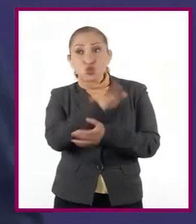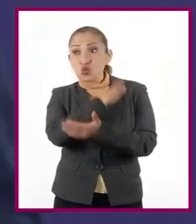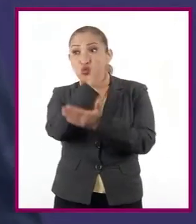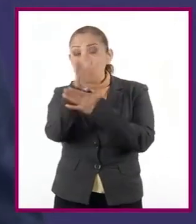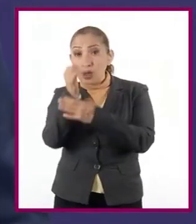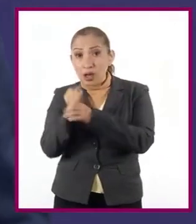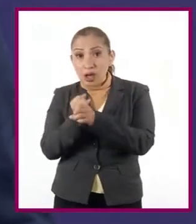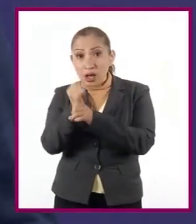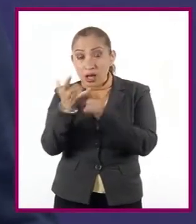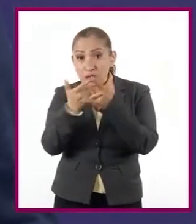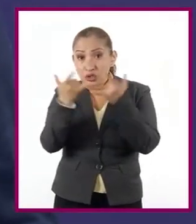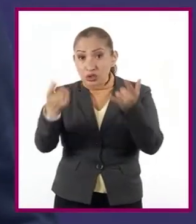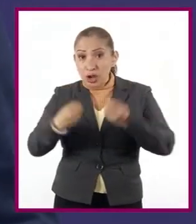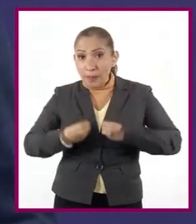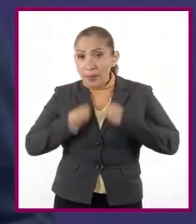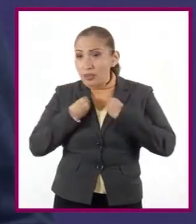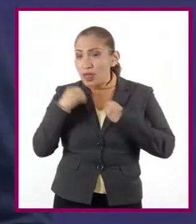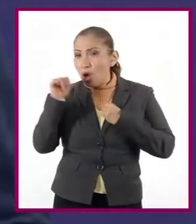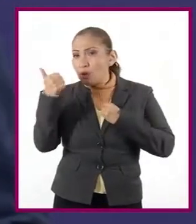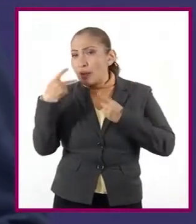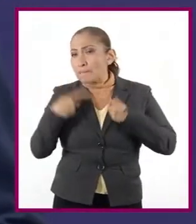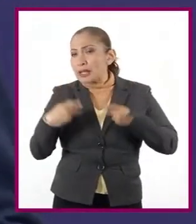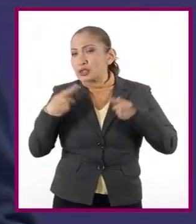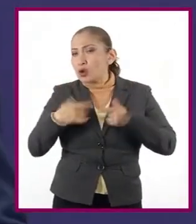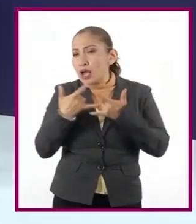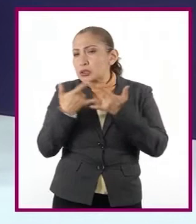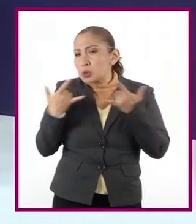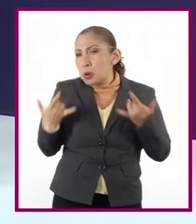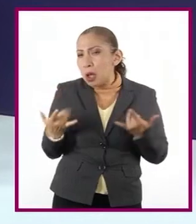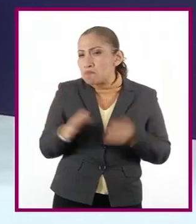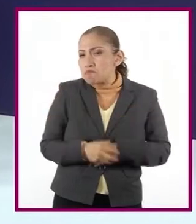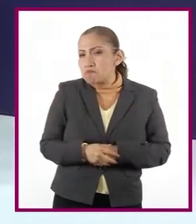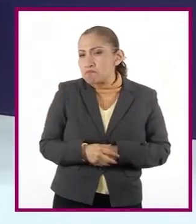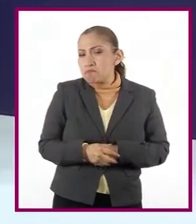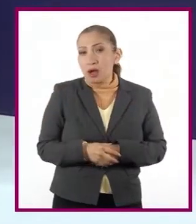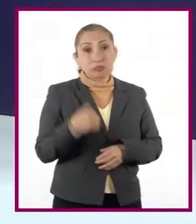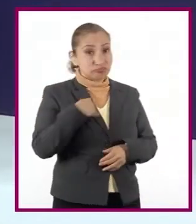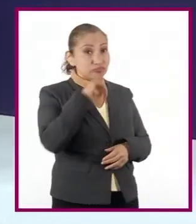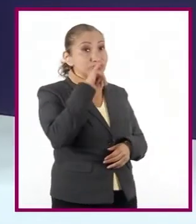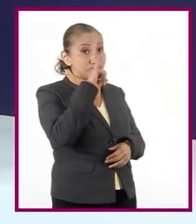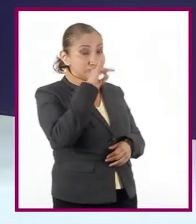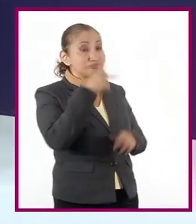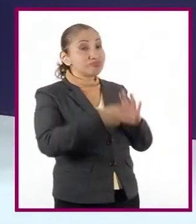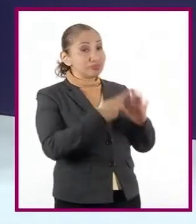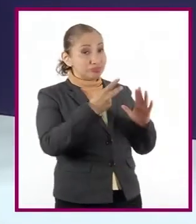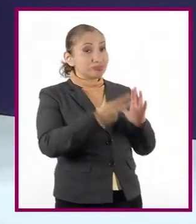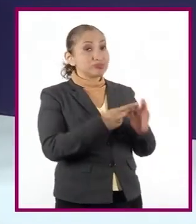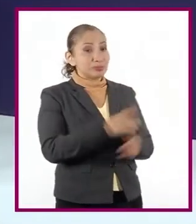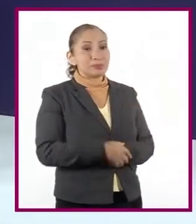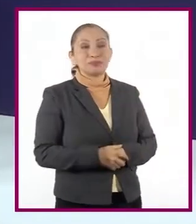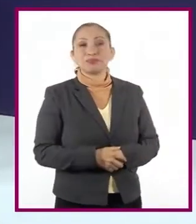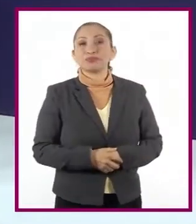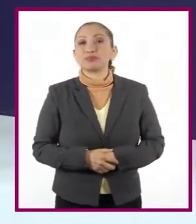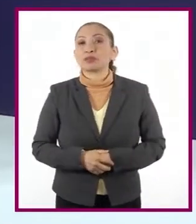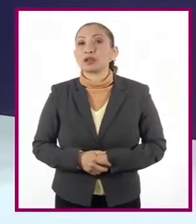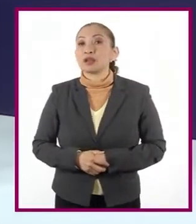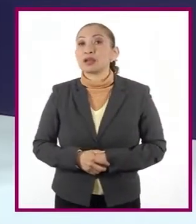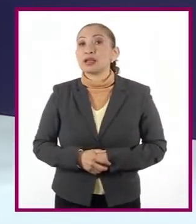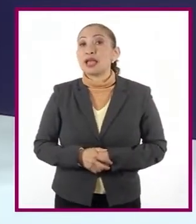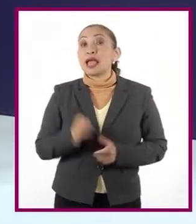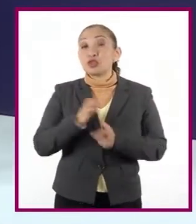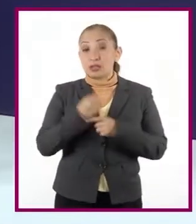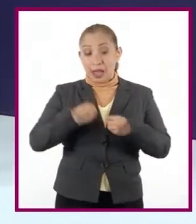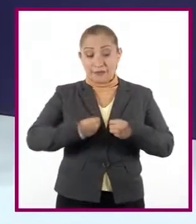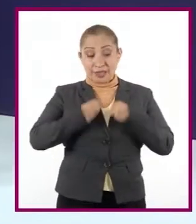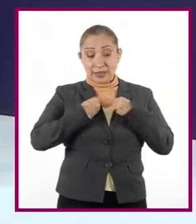alguna biografía sobre cualquier personaje histórico? Yo sí, en muchas ocasiones. A lo largo de nuestra